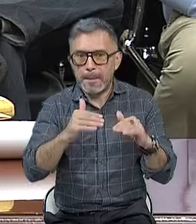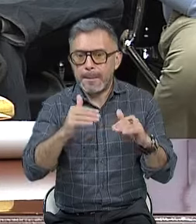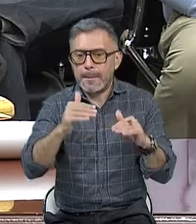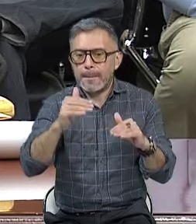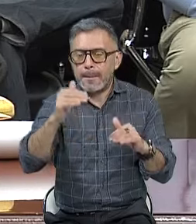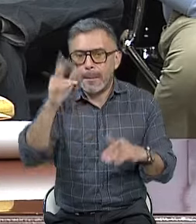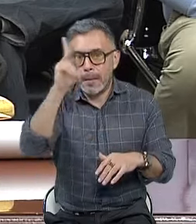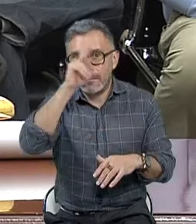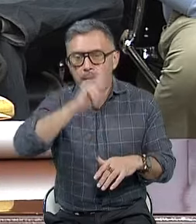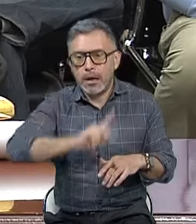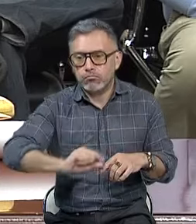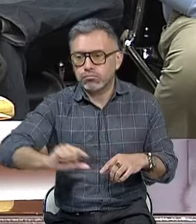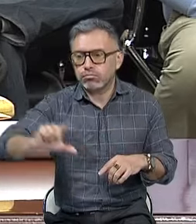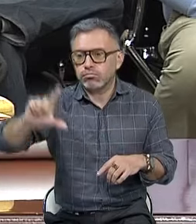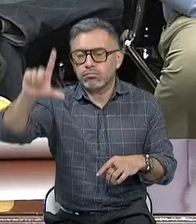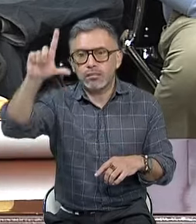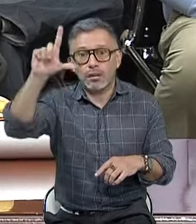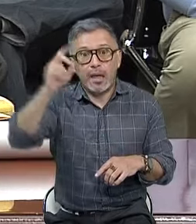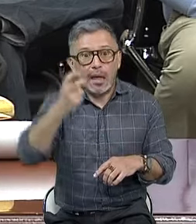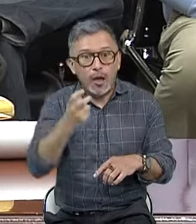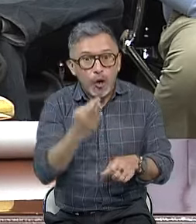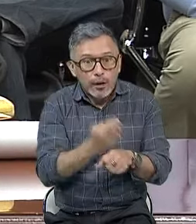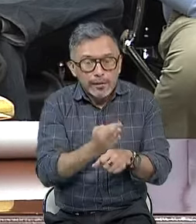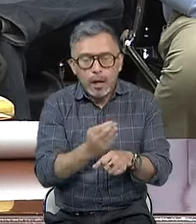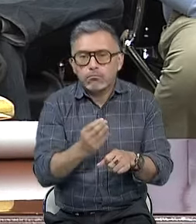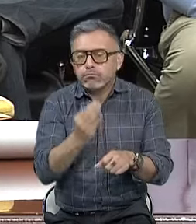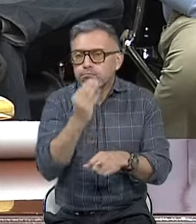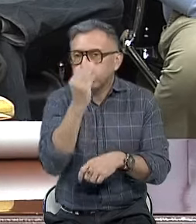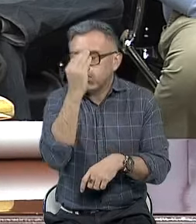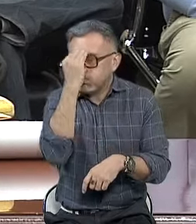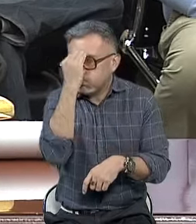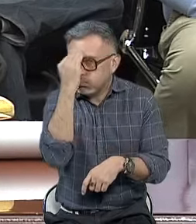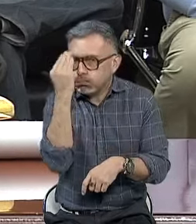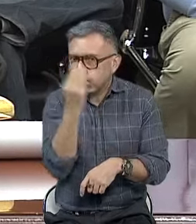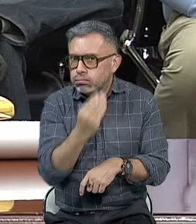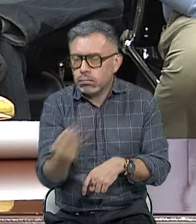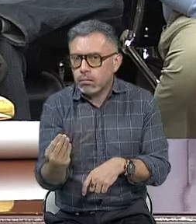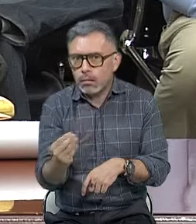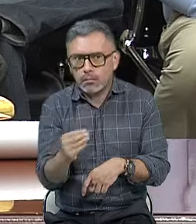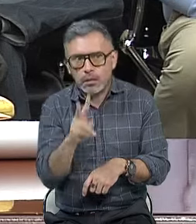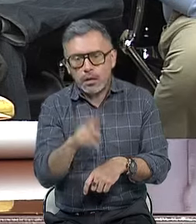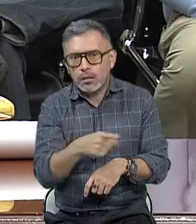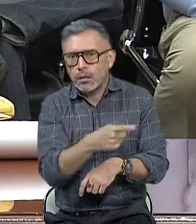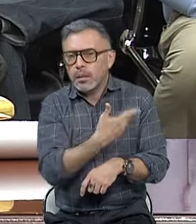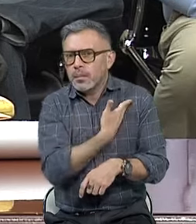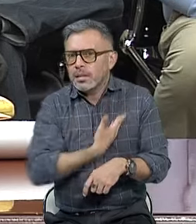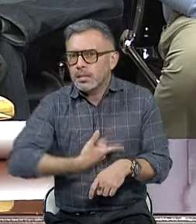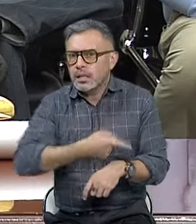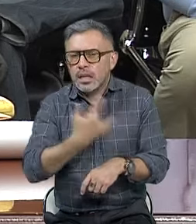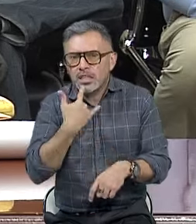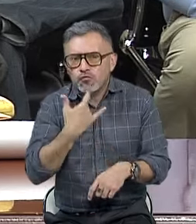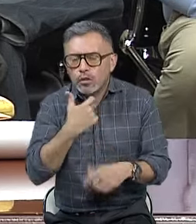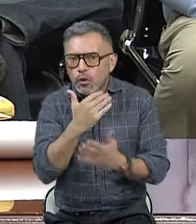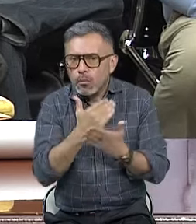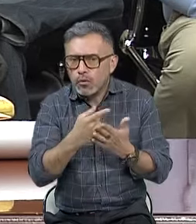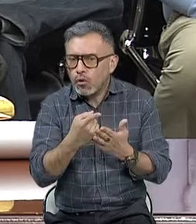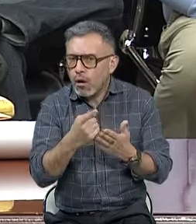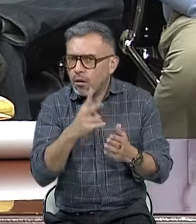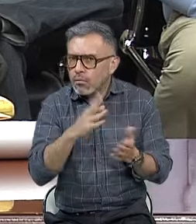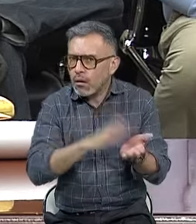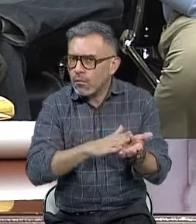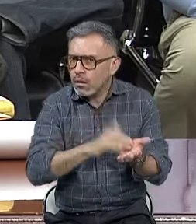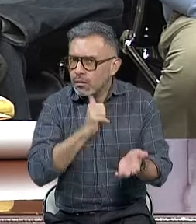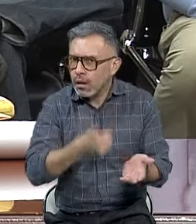sería espantoso no no nos Quieren reconocer el esfuerzo que ha hecho el compaño presidente 101 homicidios diarios